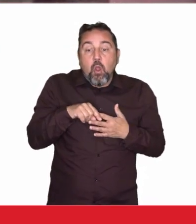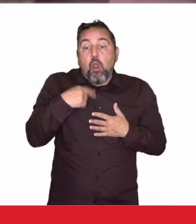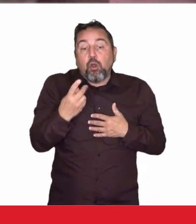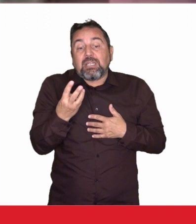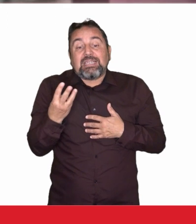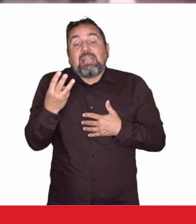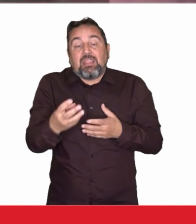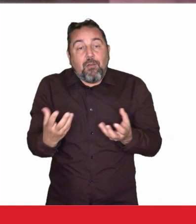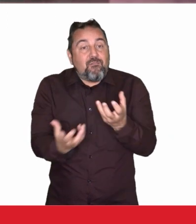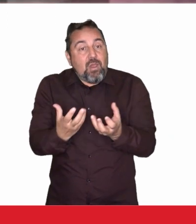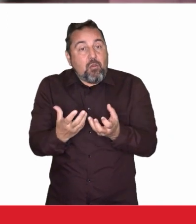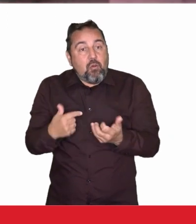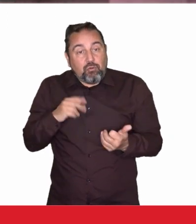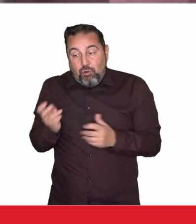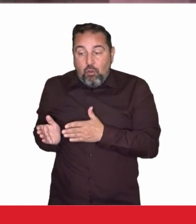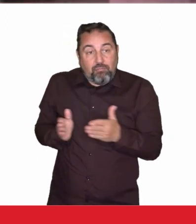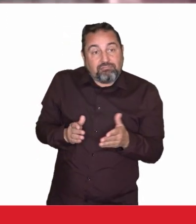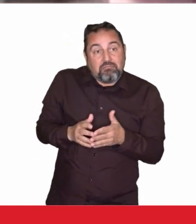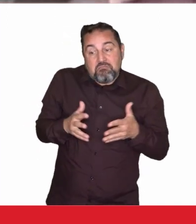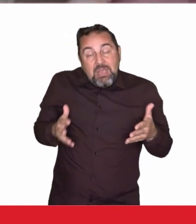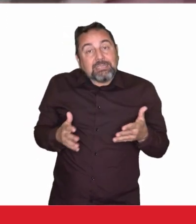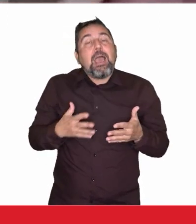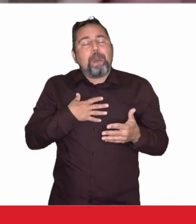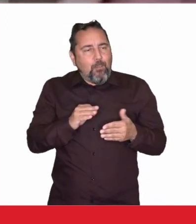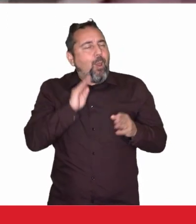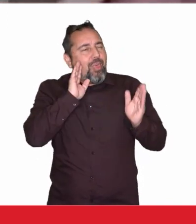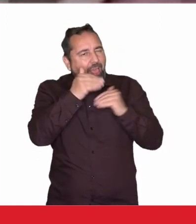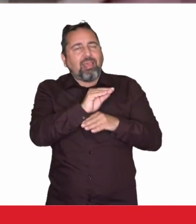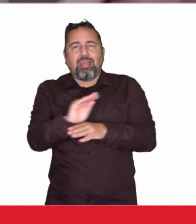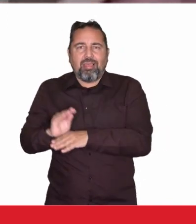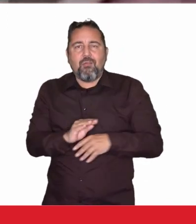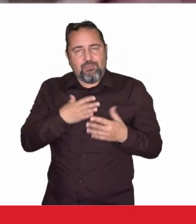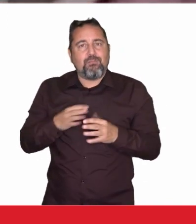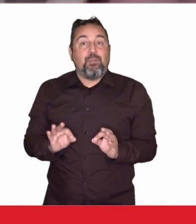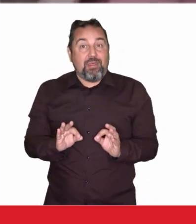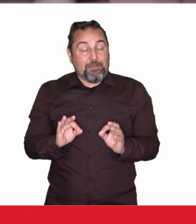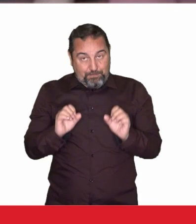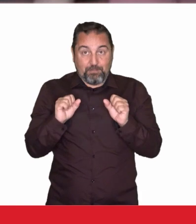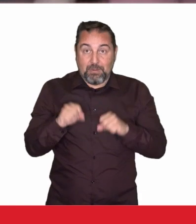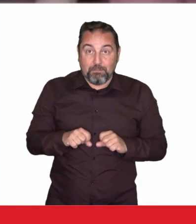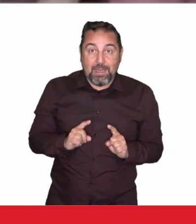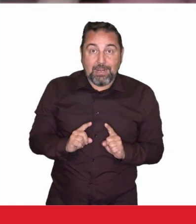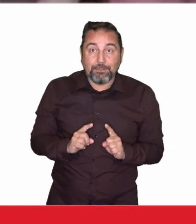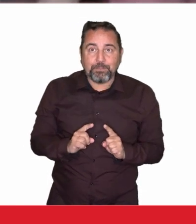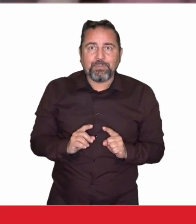demanda que tengo, con un fogón más la podría atender. Ese es el momento de invertir. ¿Vale?